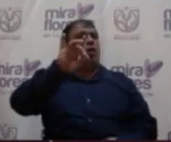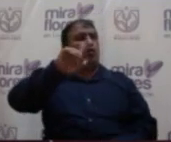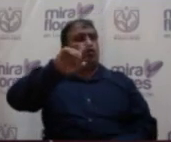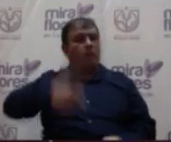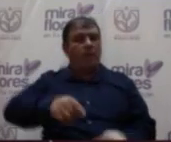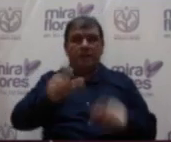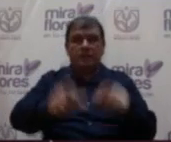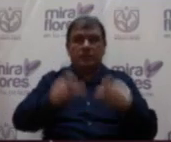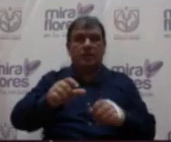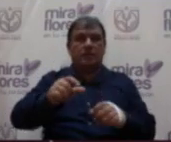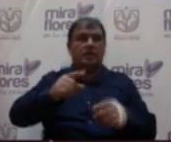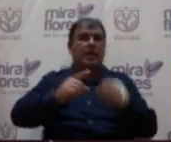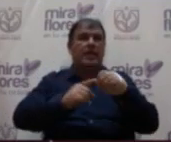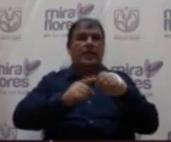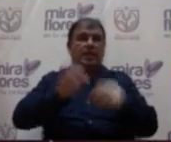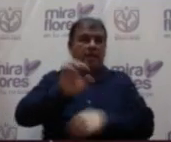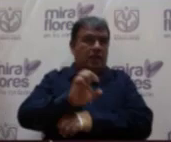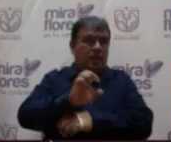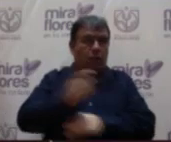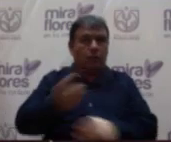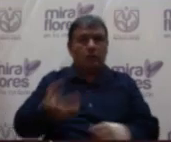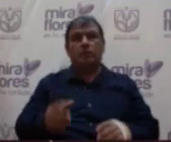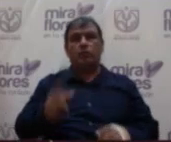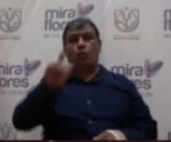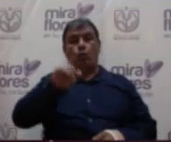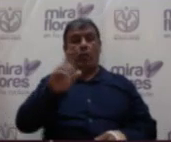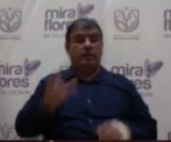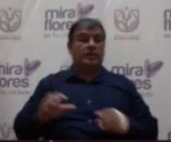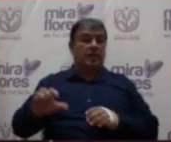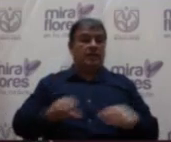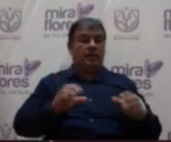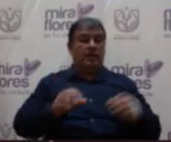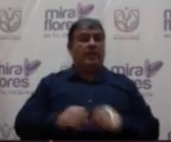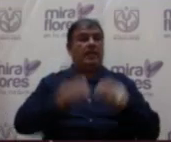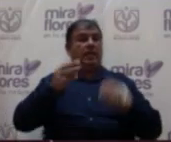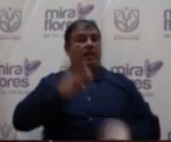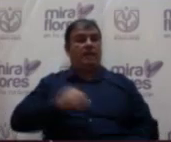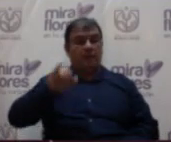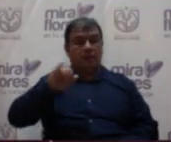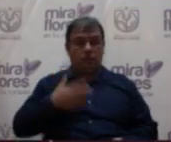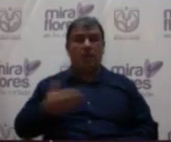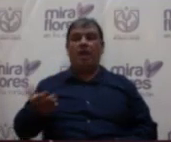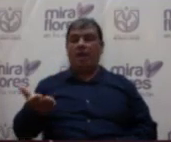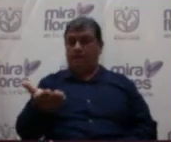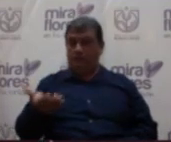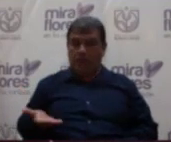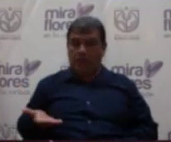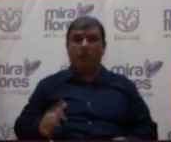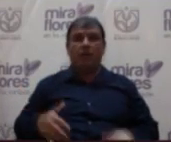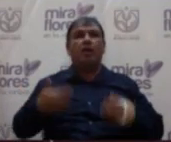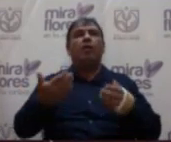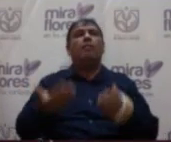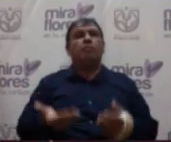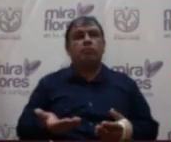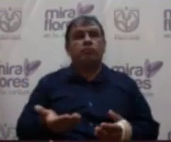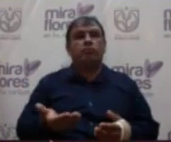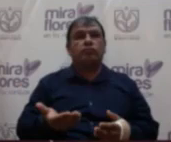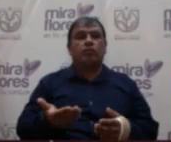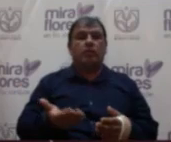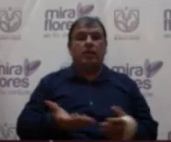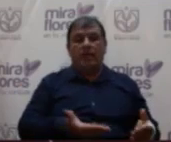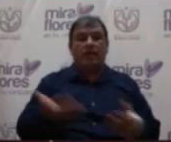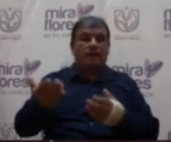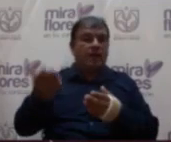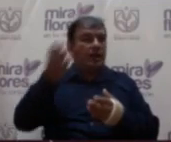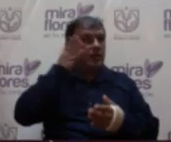Quito. Y en una de las actividades del día miércoles he sido también invitado para poder llevar